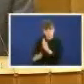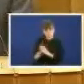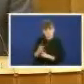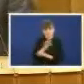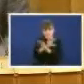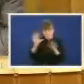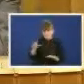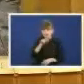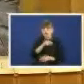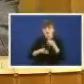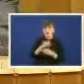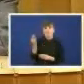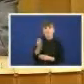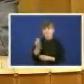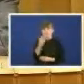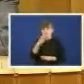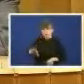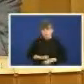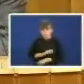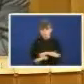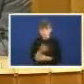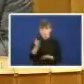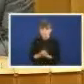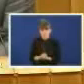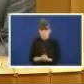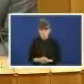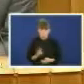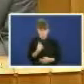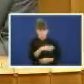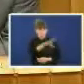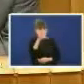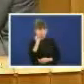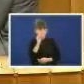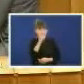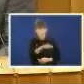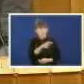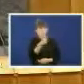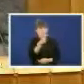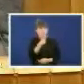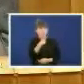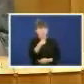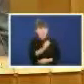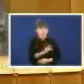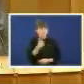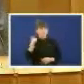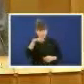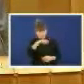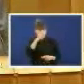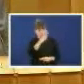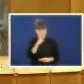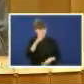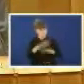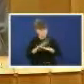o que faría se volver a gobernar. E entendo que non lle guste ver como cumprimos con coherencia os nosos compromisos.